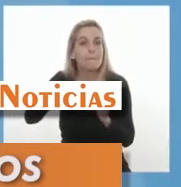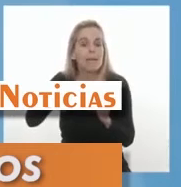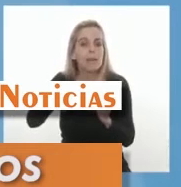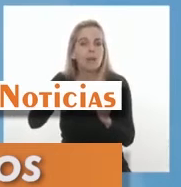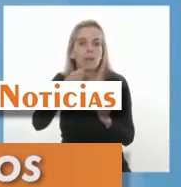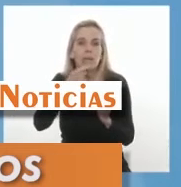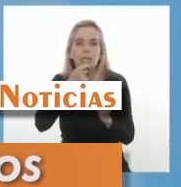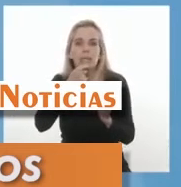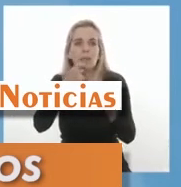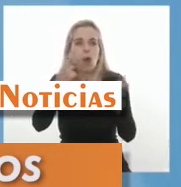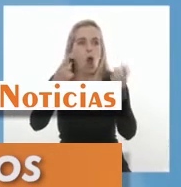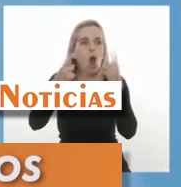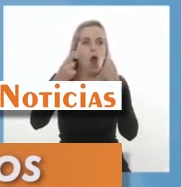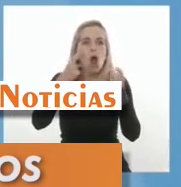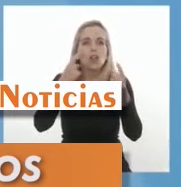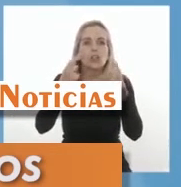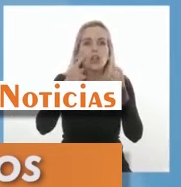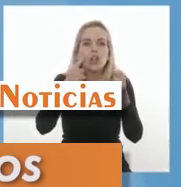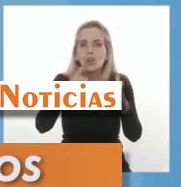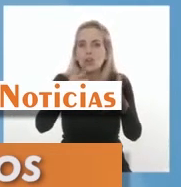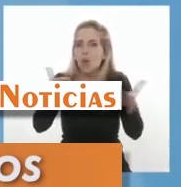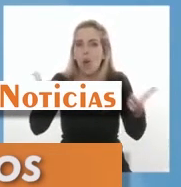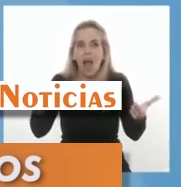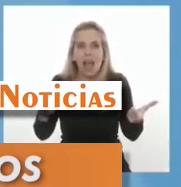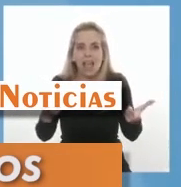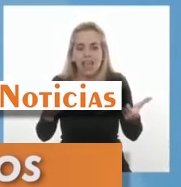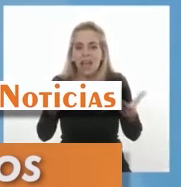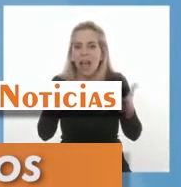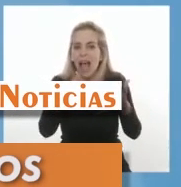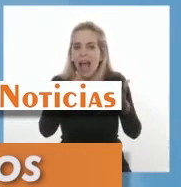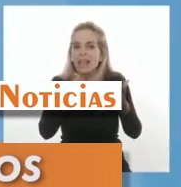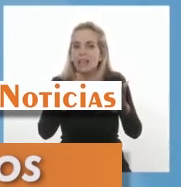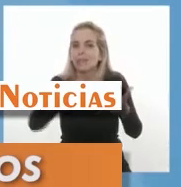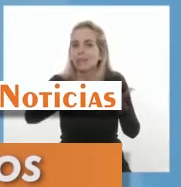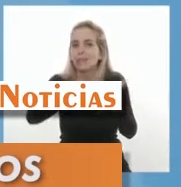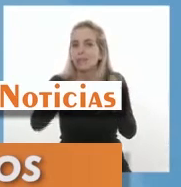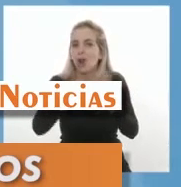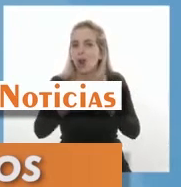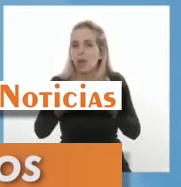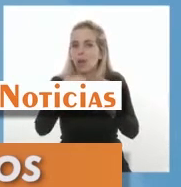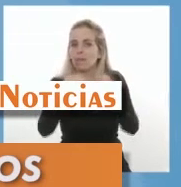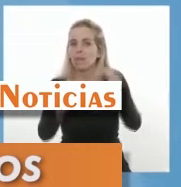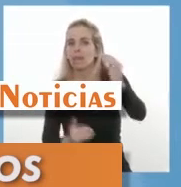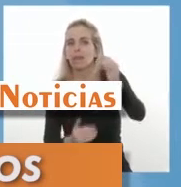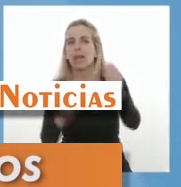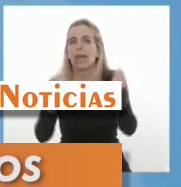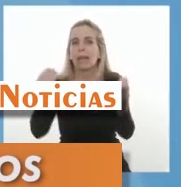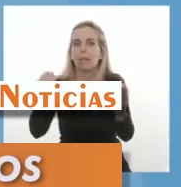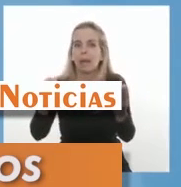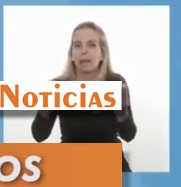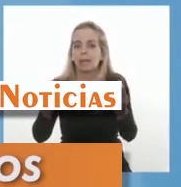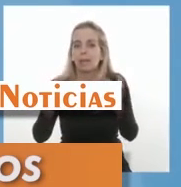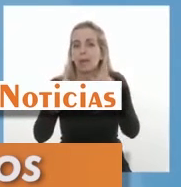difícil, mucha gente que sabemos que va a buscar el mango el día a día, ¿no? Que no son 3 días hábiles por ahí como piensa el presidente, porque no todos son estatales